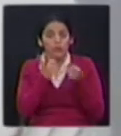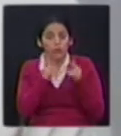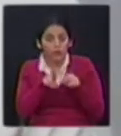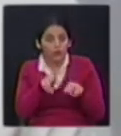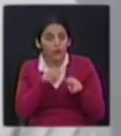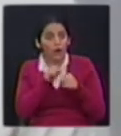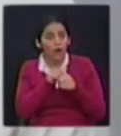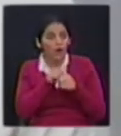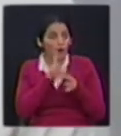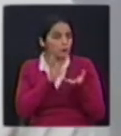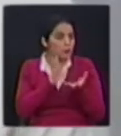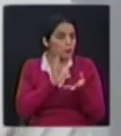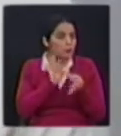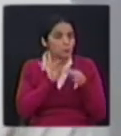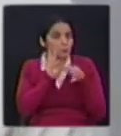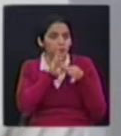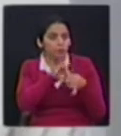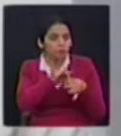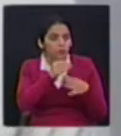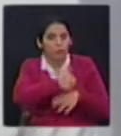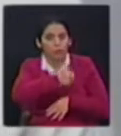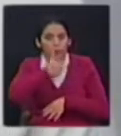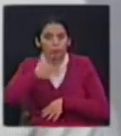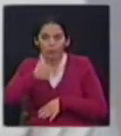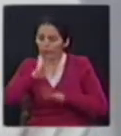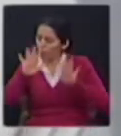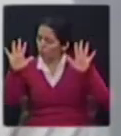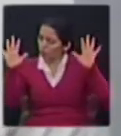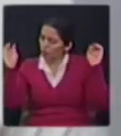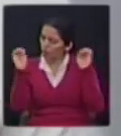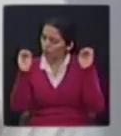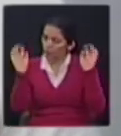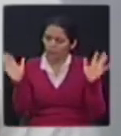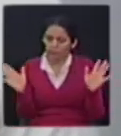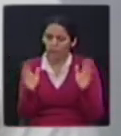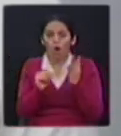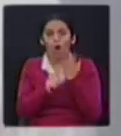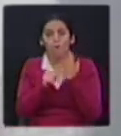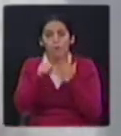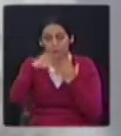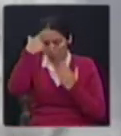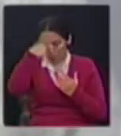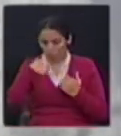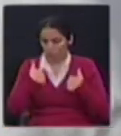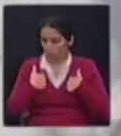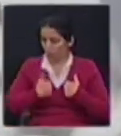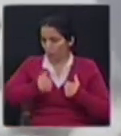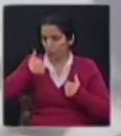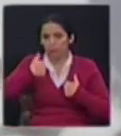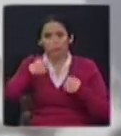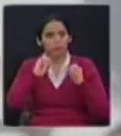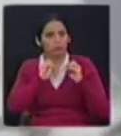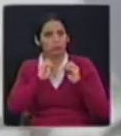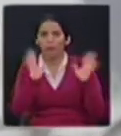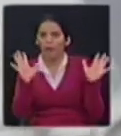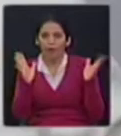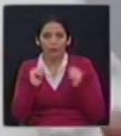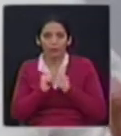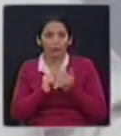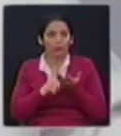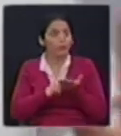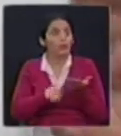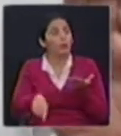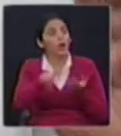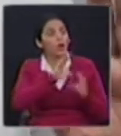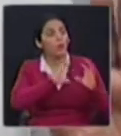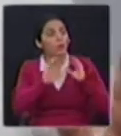Lasso. Nosotros no vamos a ser ni porteros, ni ministros. O sea que por ese lado no hay nada que dialogar. Vale reflexionarlo. Para